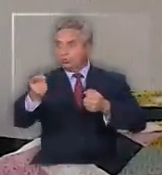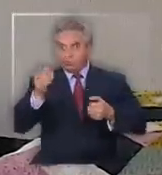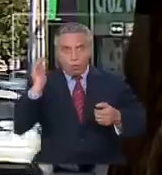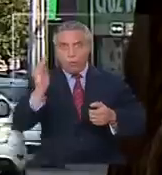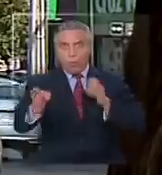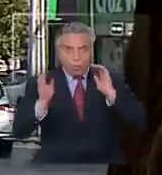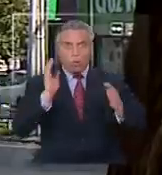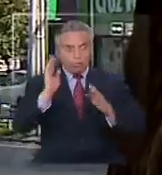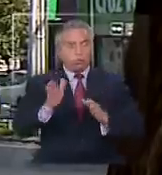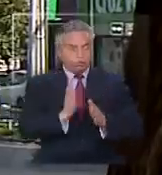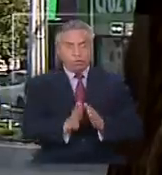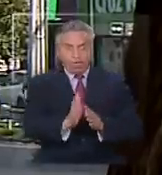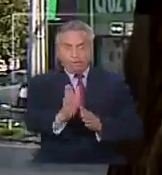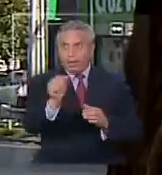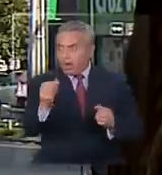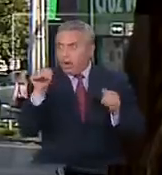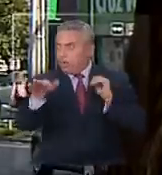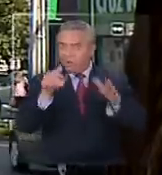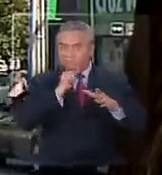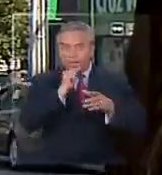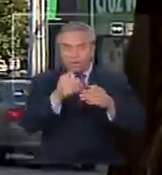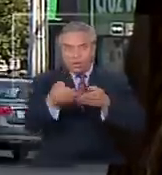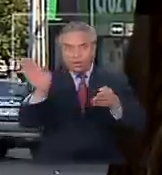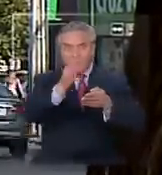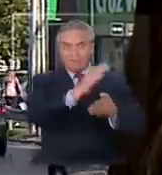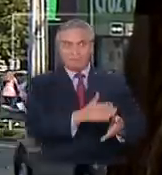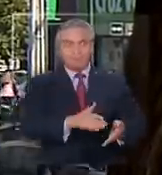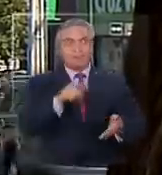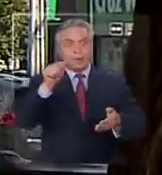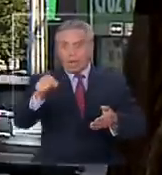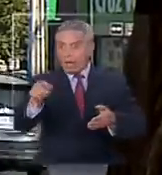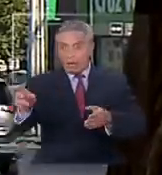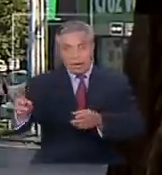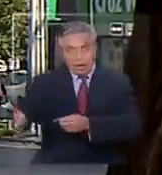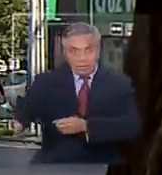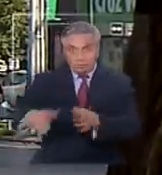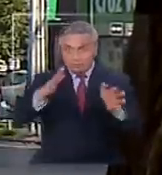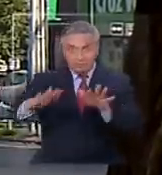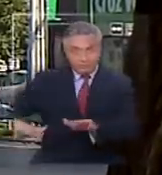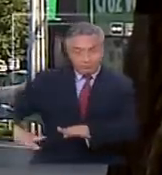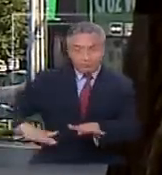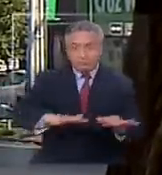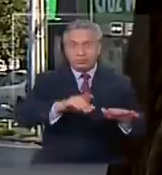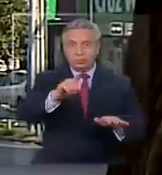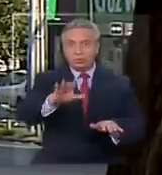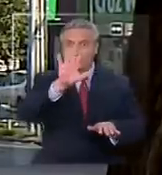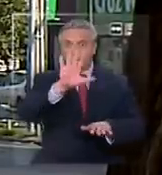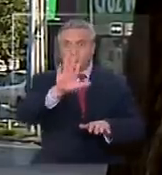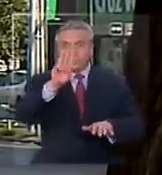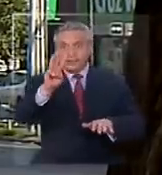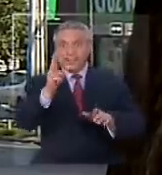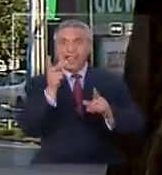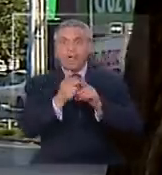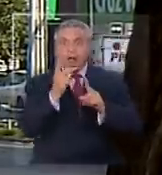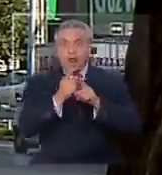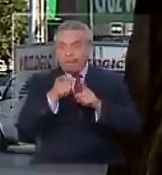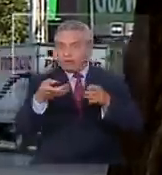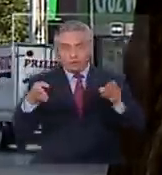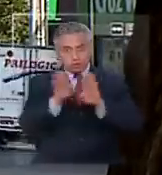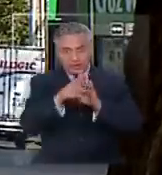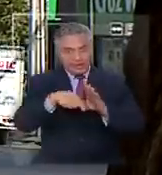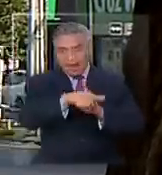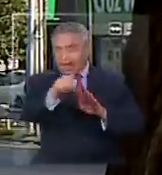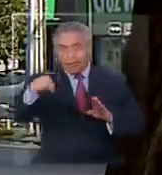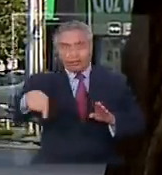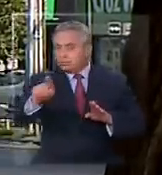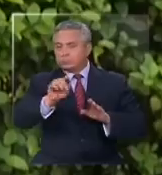del circuito. Yo te puedo asegurar que al momento de la largada, el resto de los 53 kilómetros lineales que teníamos cerrados